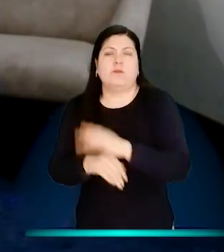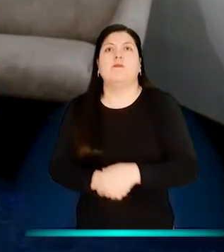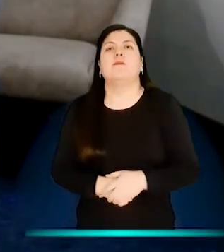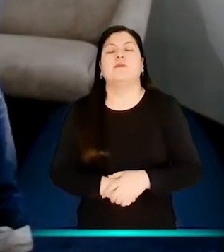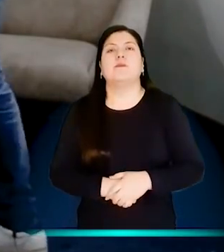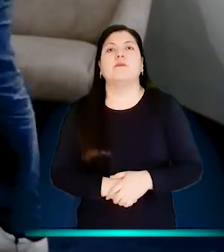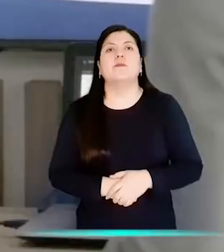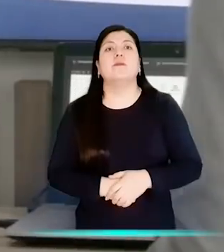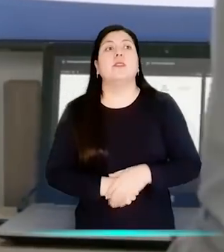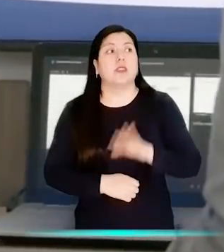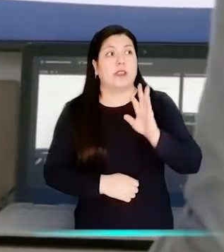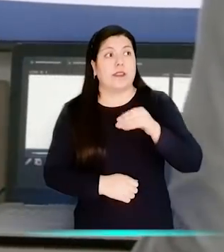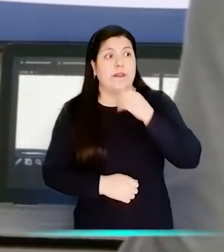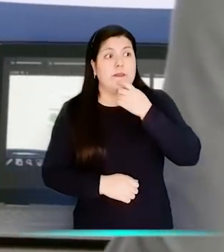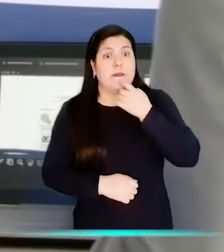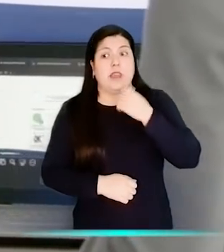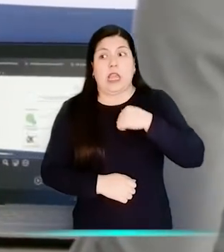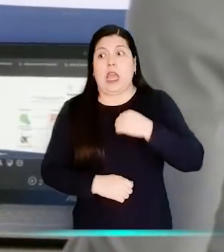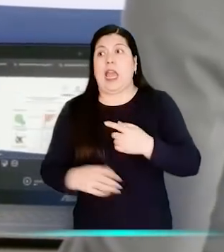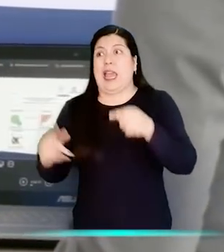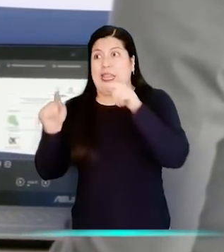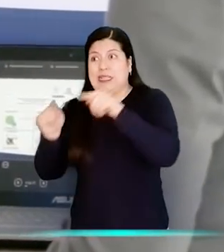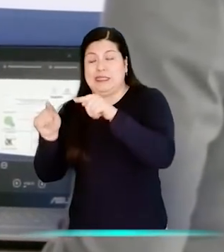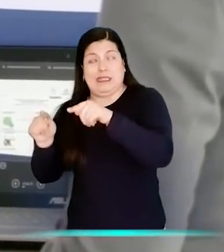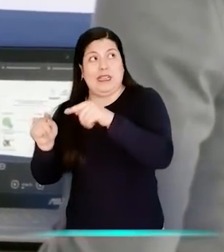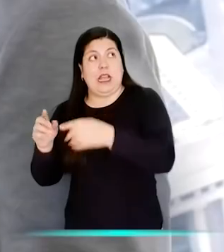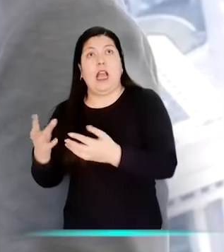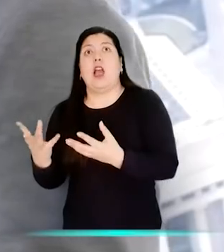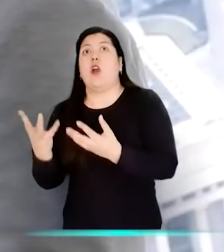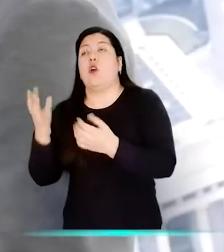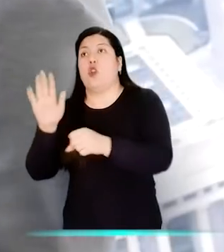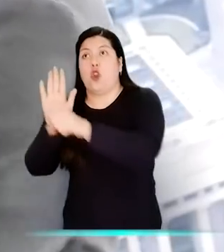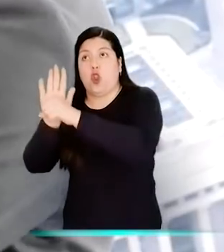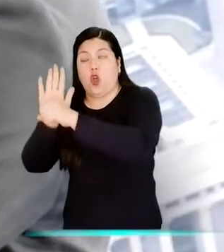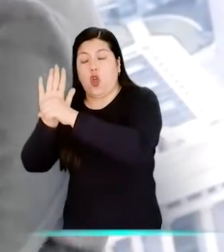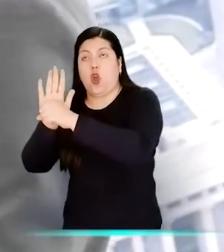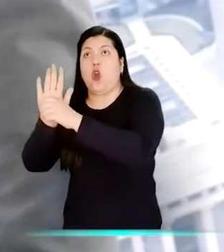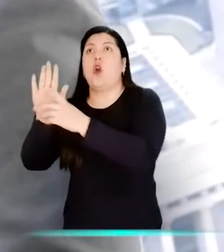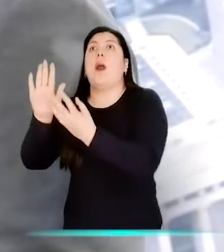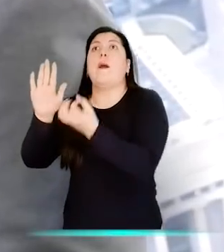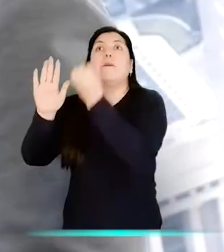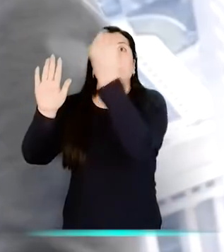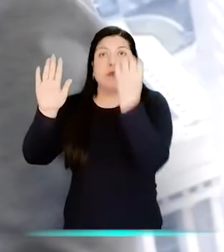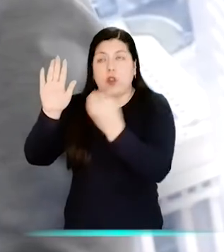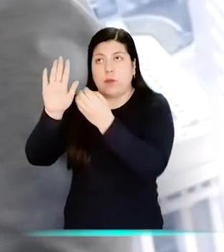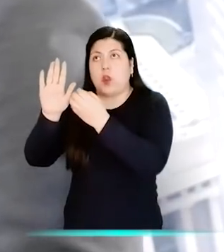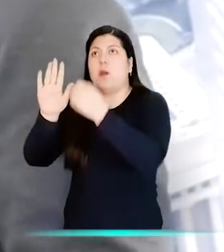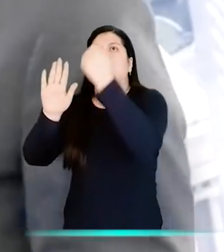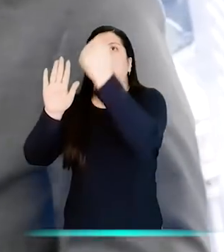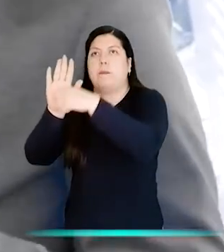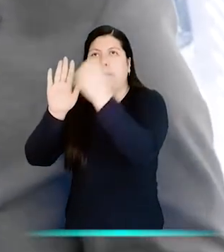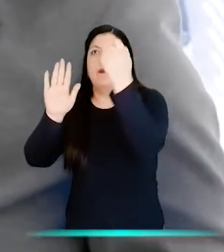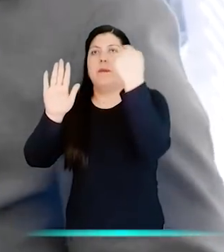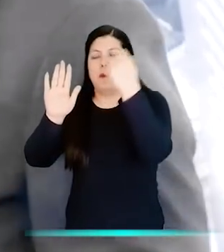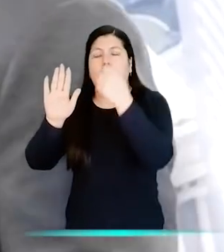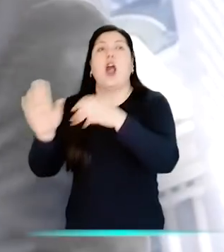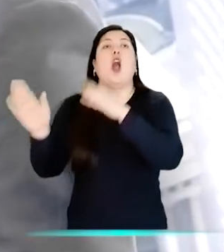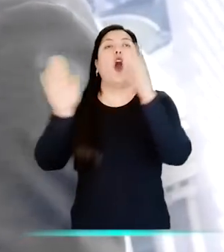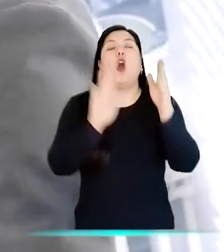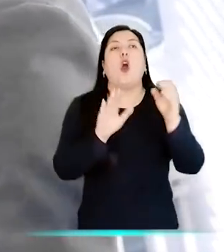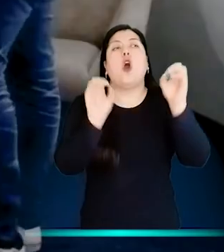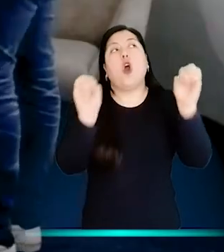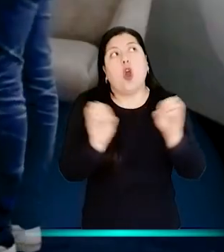voto preferente, voto por un candidato específico. Correcto. Puedo escoger en el voto preferente ya un